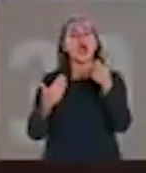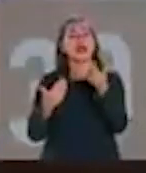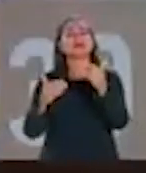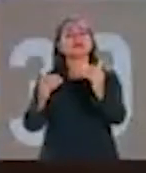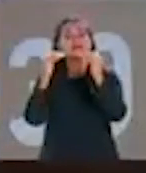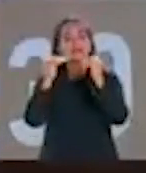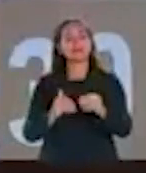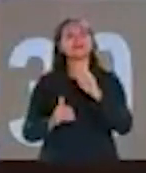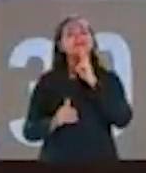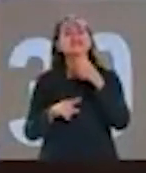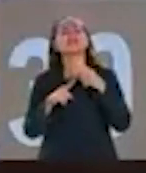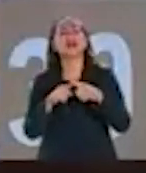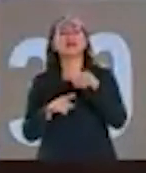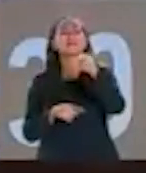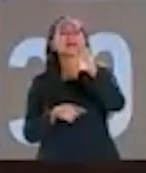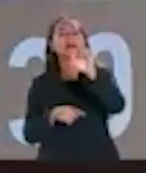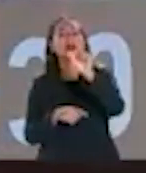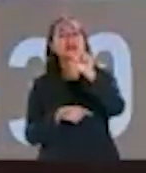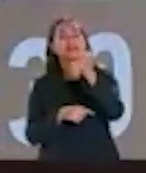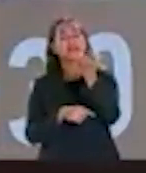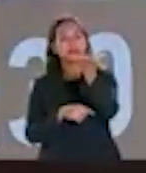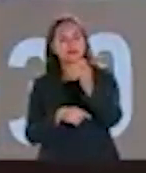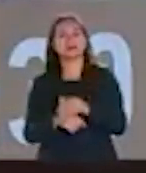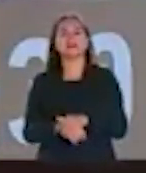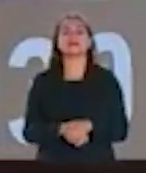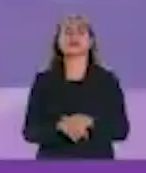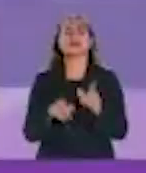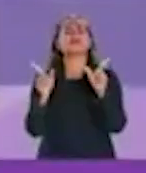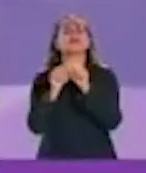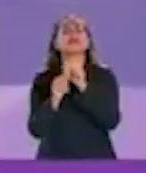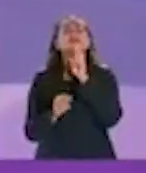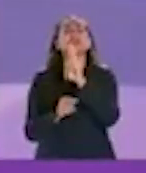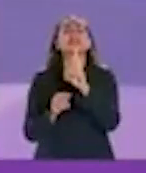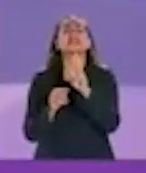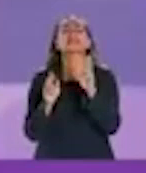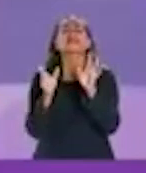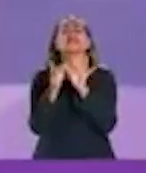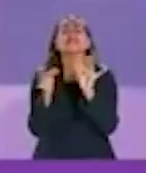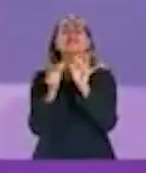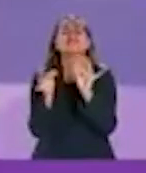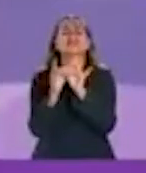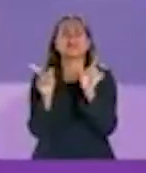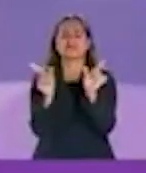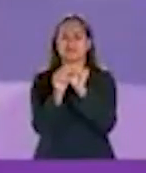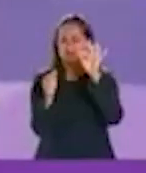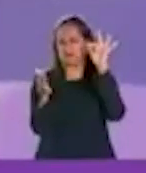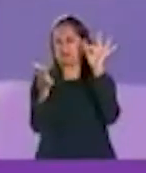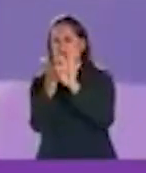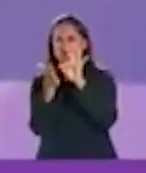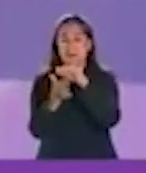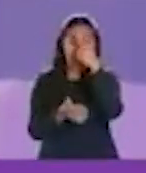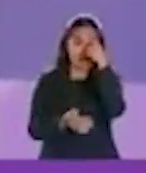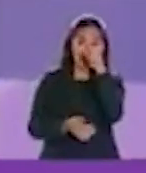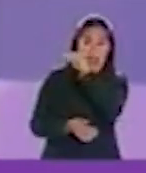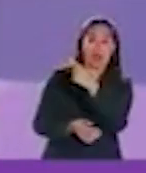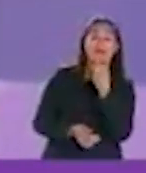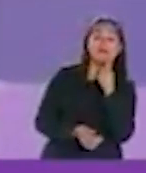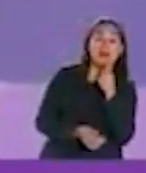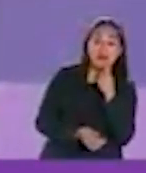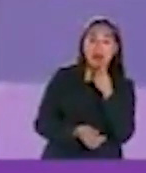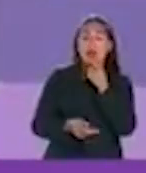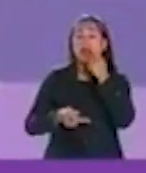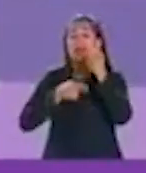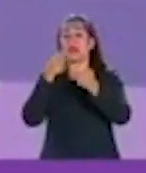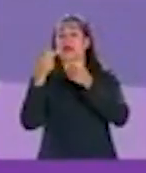mir adelante muy rápidamente sólo para decir qué y puntualiza al andrés manuel demagogo el y